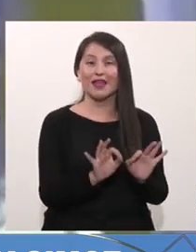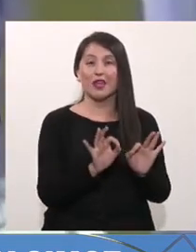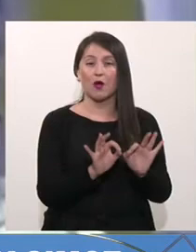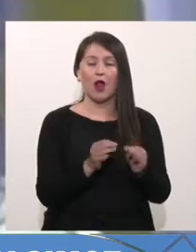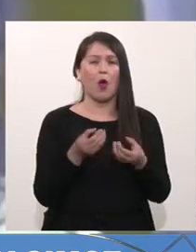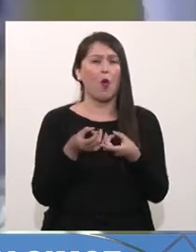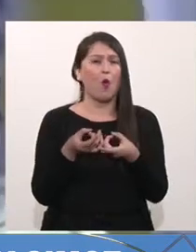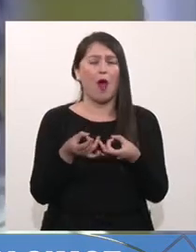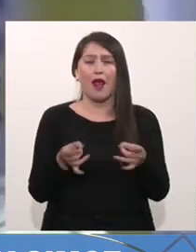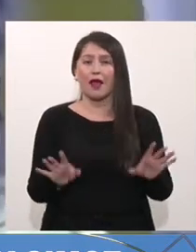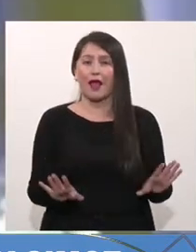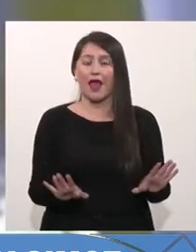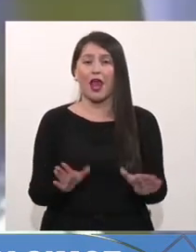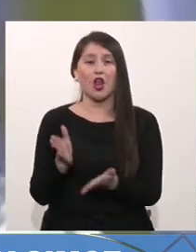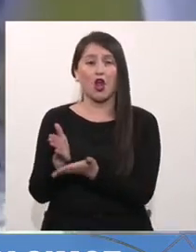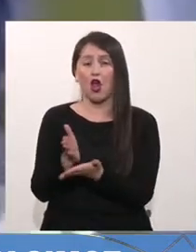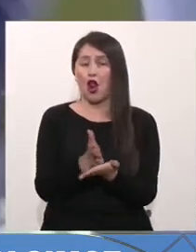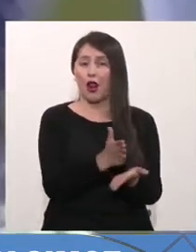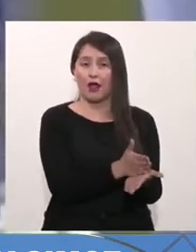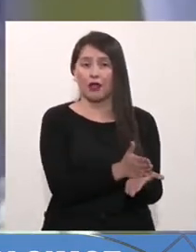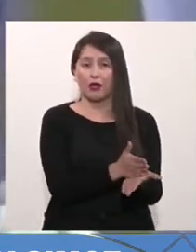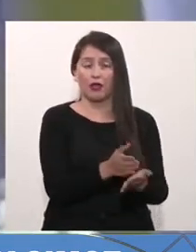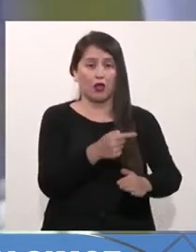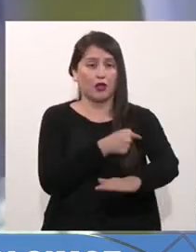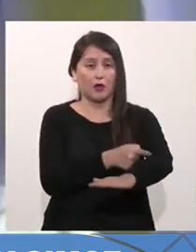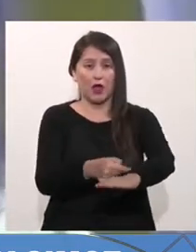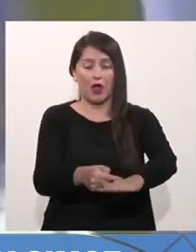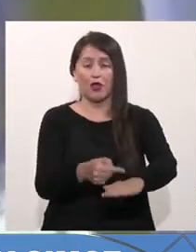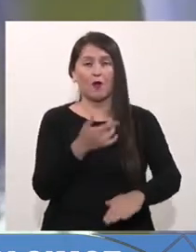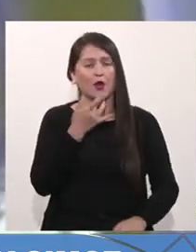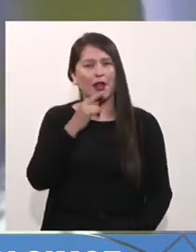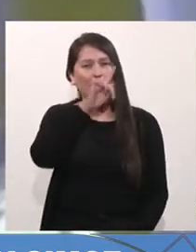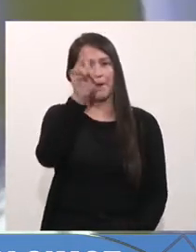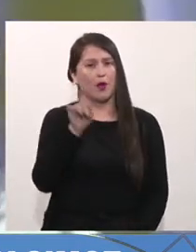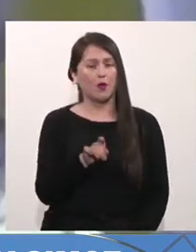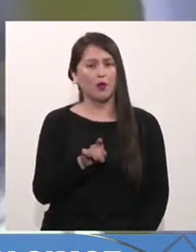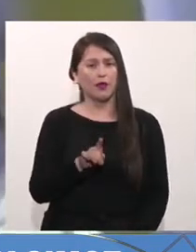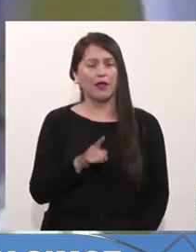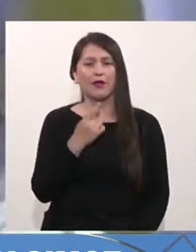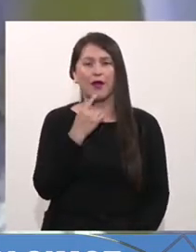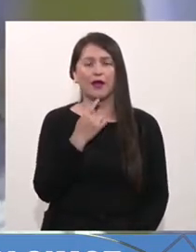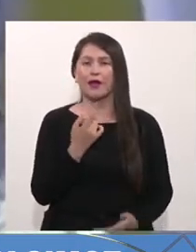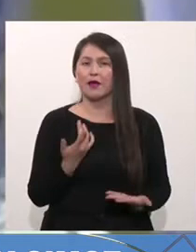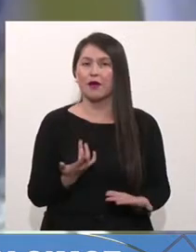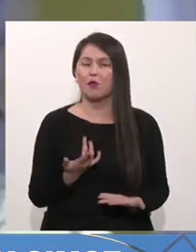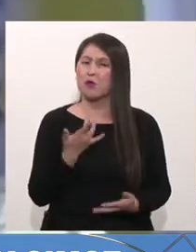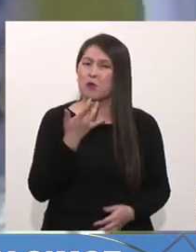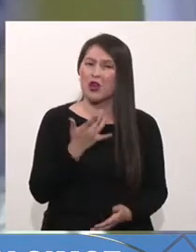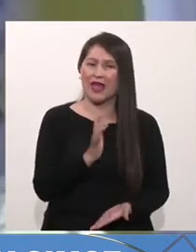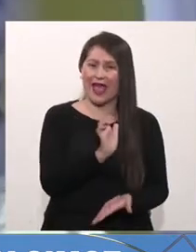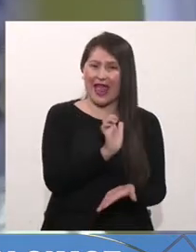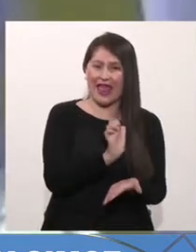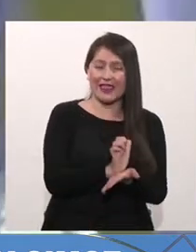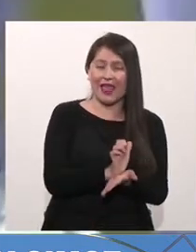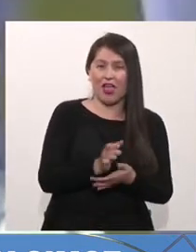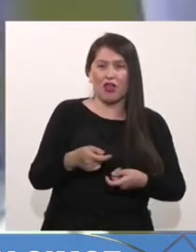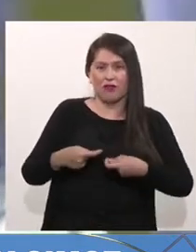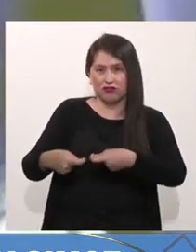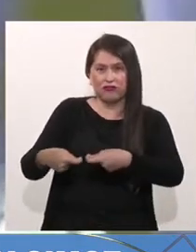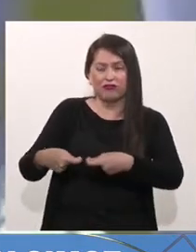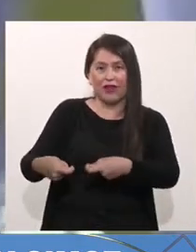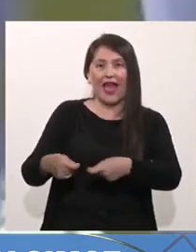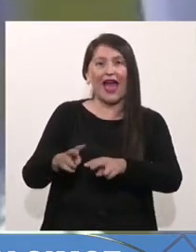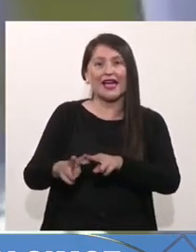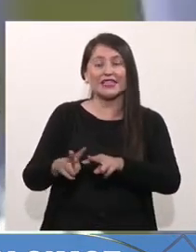viviendo cualquier unidad educativa, porque la pregunta que uno se debe hacer es por qué el Estado va a incurrir en este gasto de